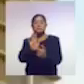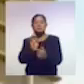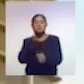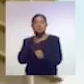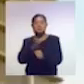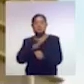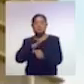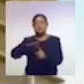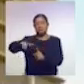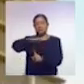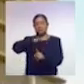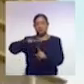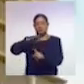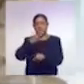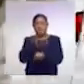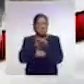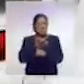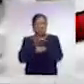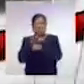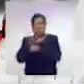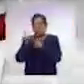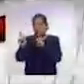crecientes tensiones con Estados Unidos.